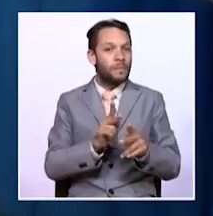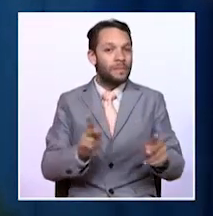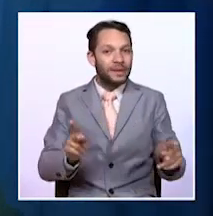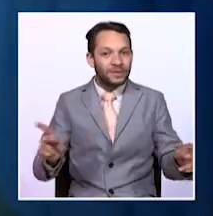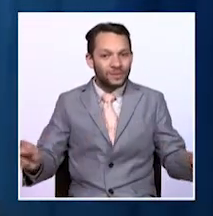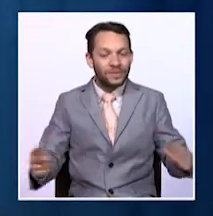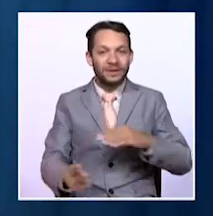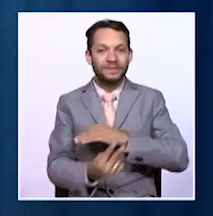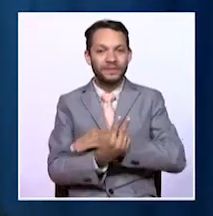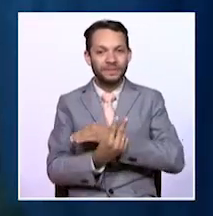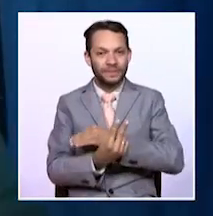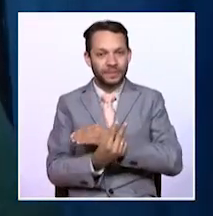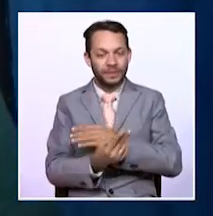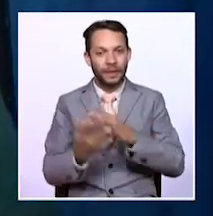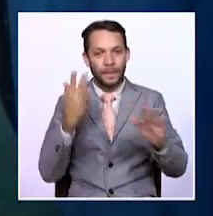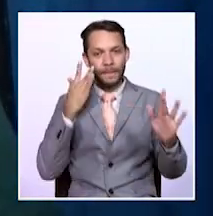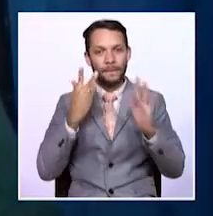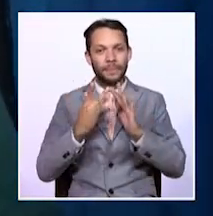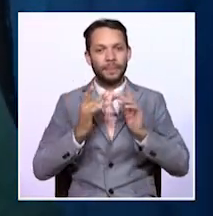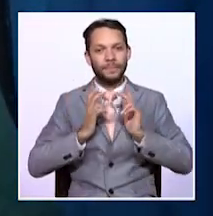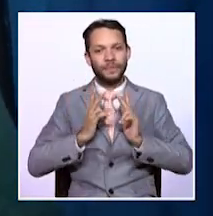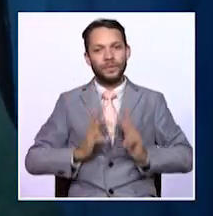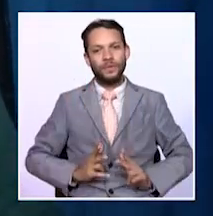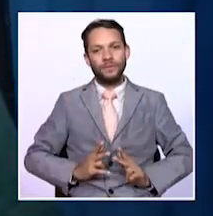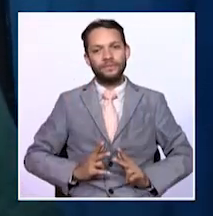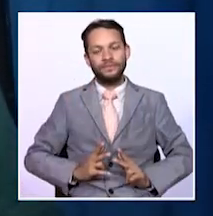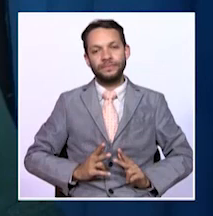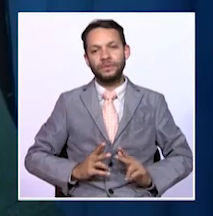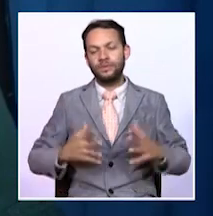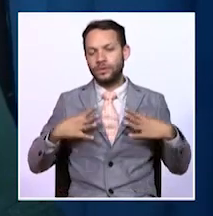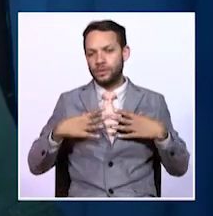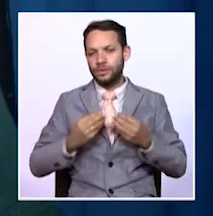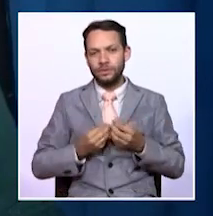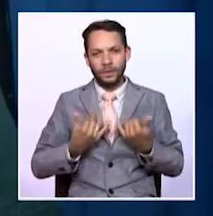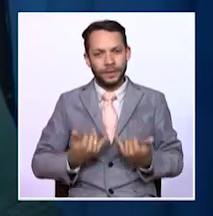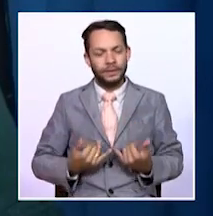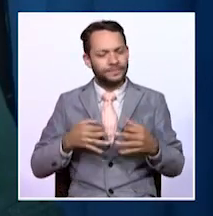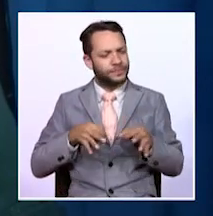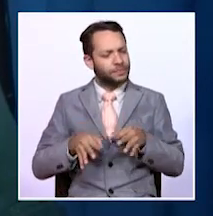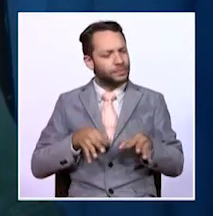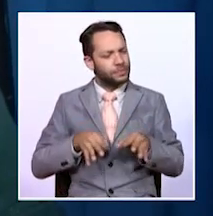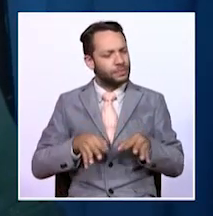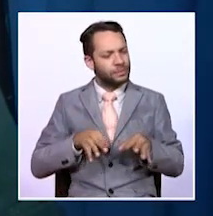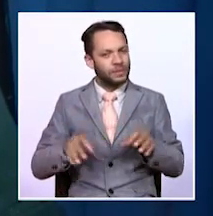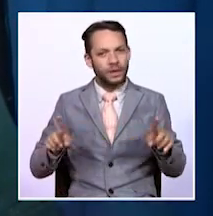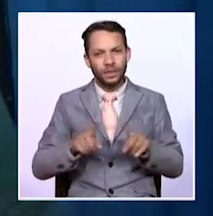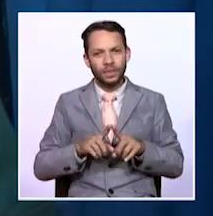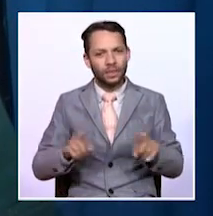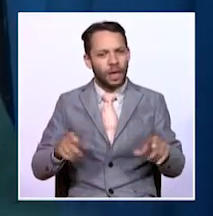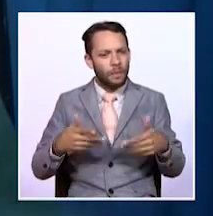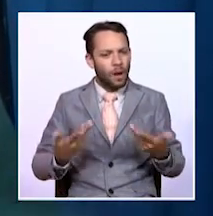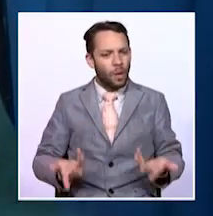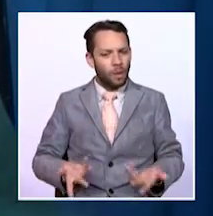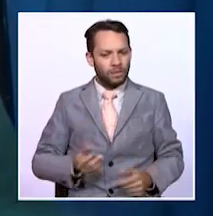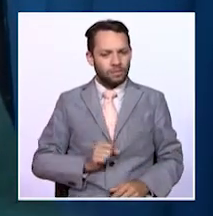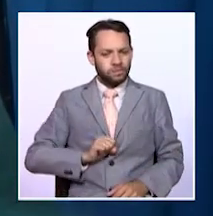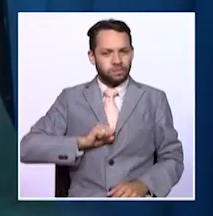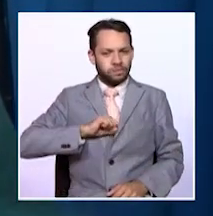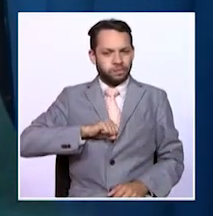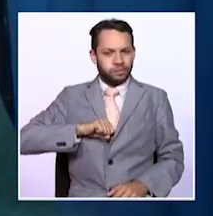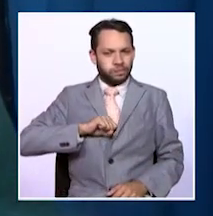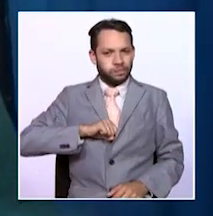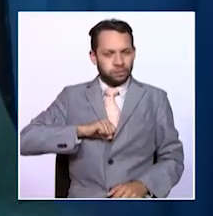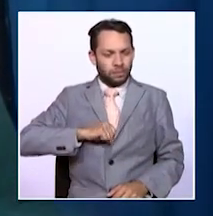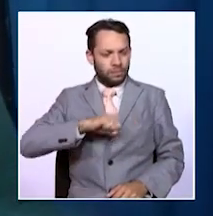más bienvenidos a nuestro programa Conexión Vital. Vamos esta vez a hablar acerca de nuestras imágenes diagnósticas,